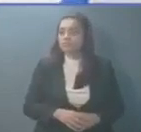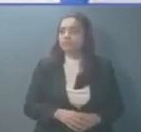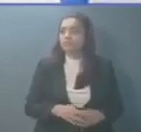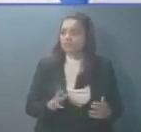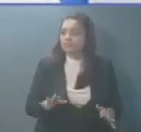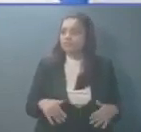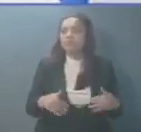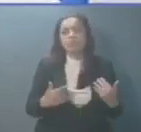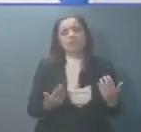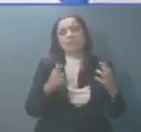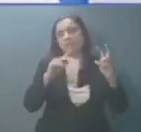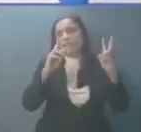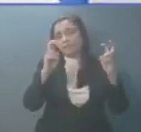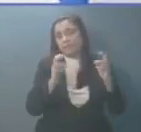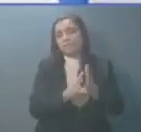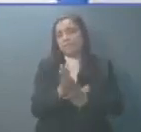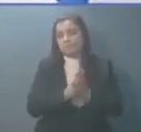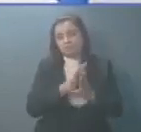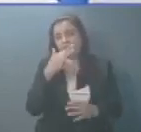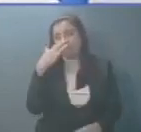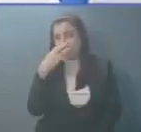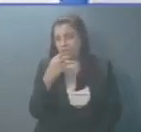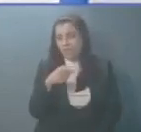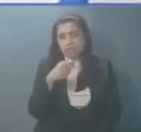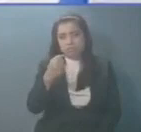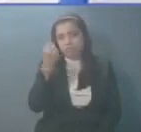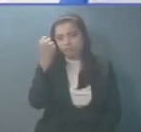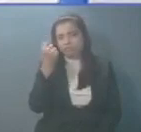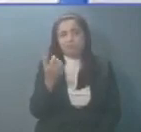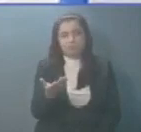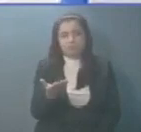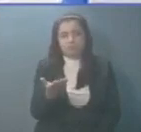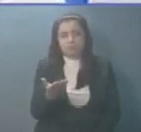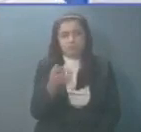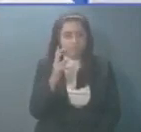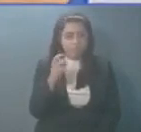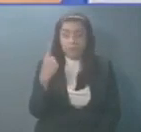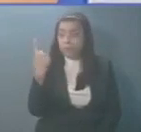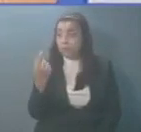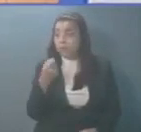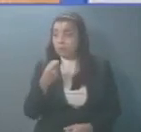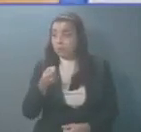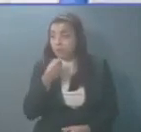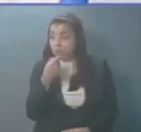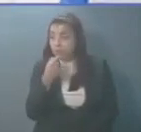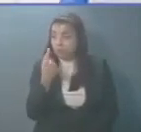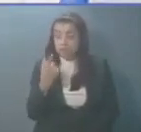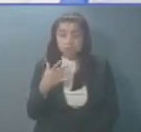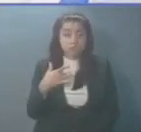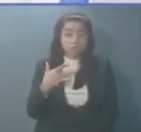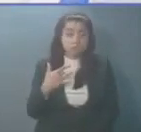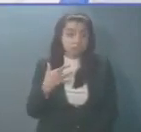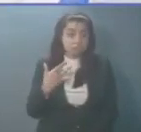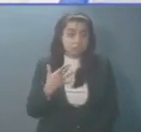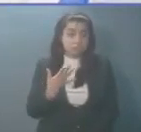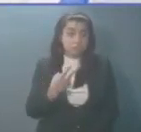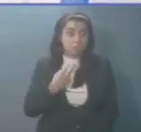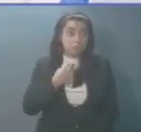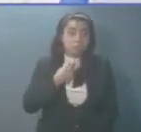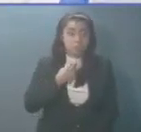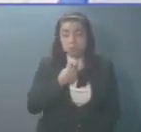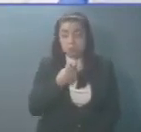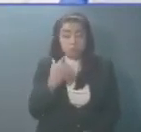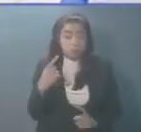pero para temas que realmente ameriten. Si hay algún periodista que se sienta